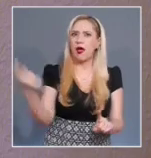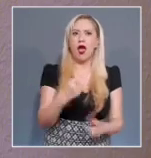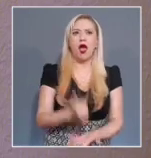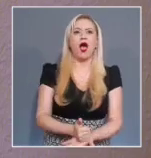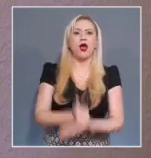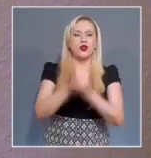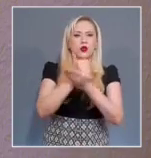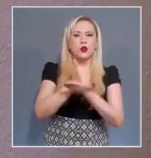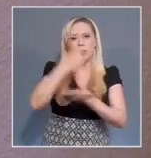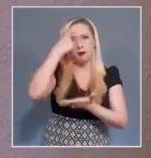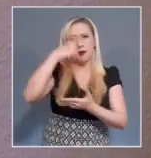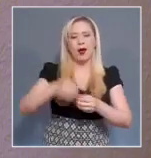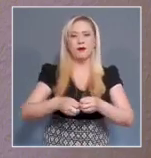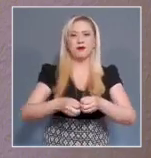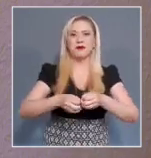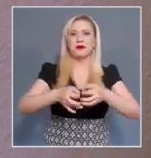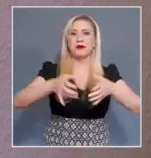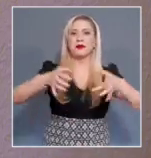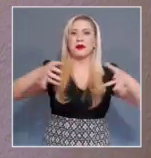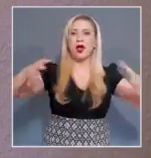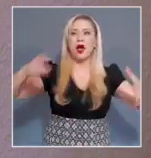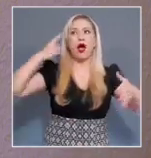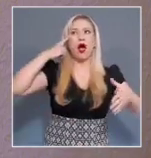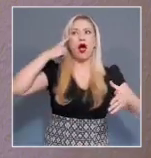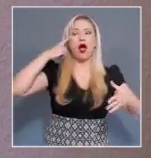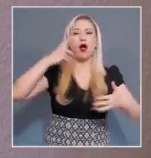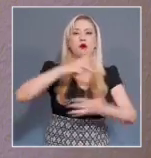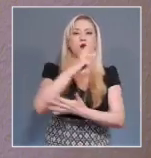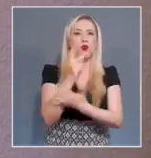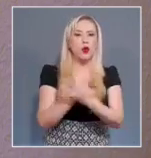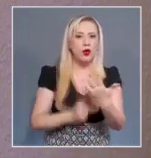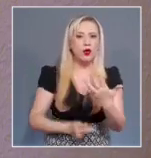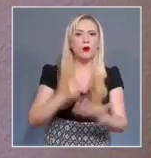de diferentes programas buscando dignificar